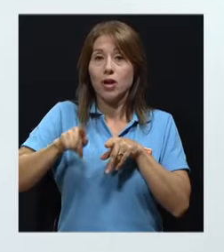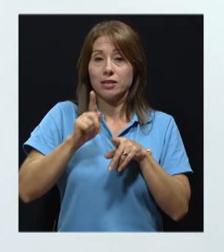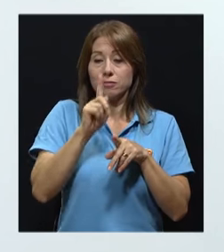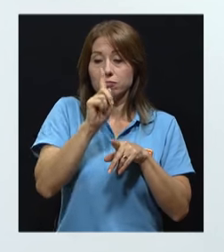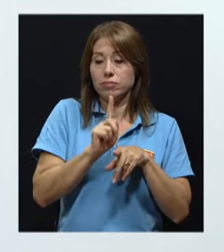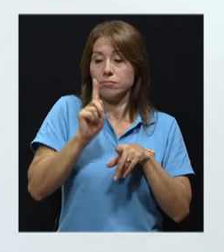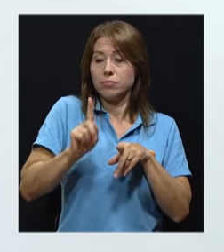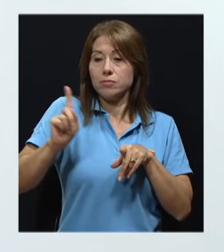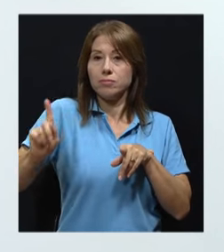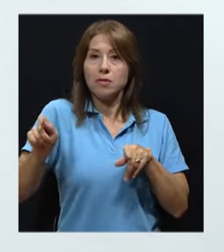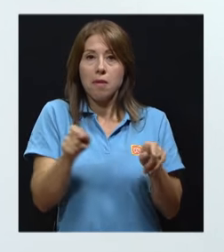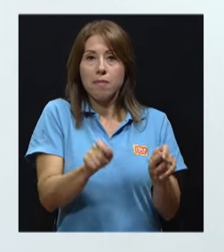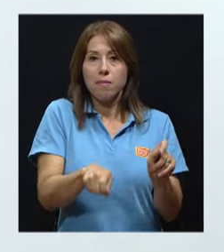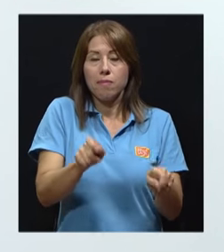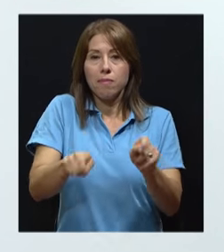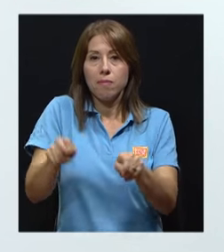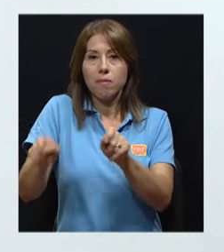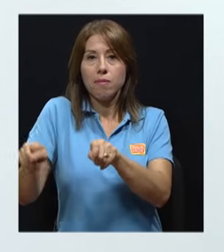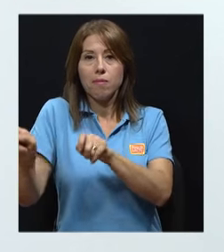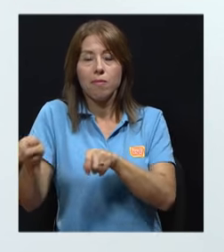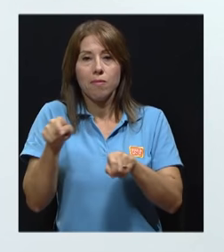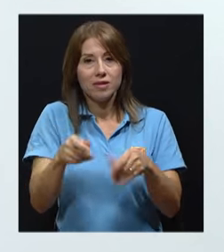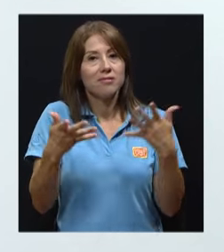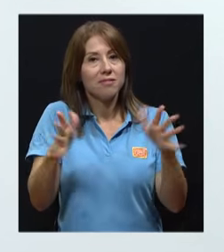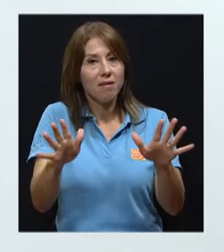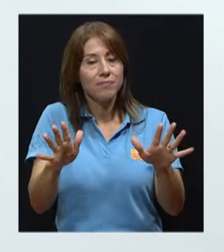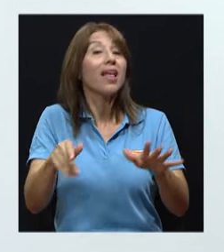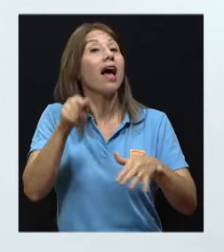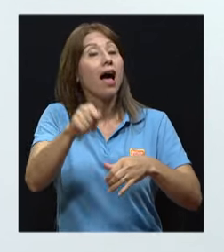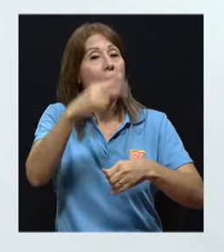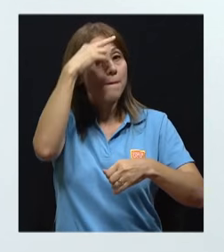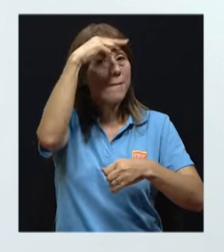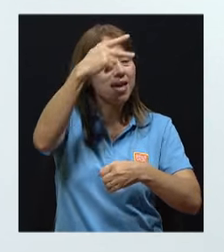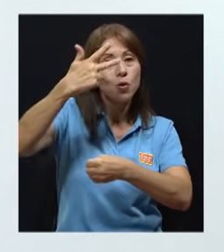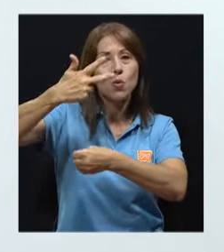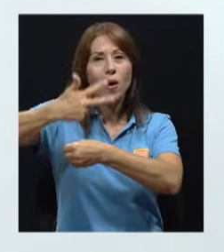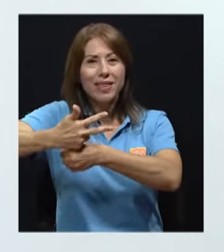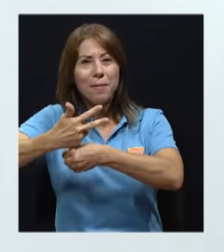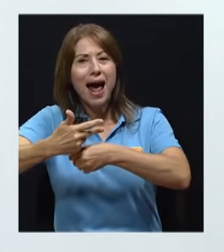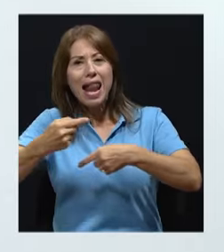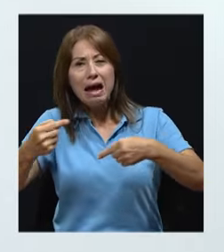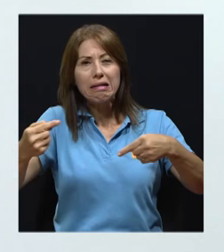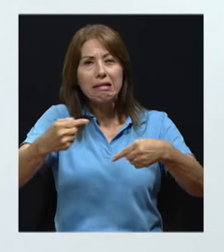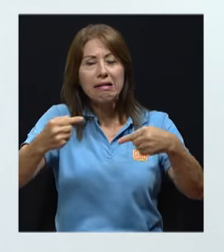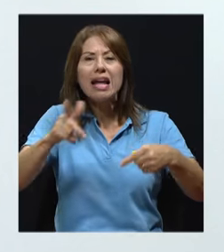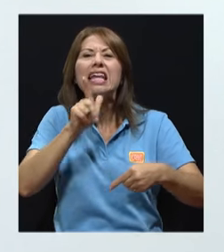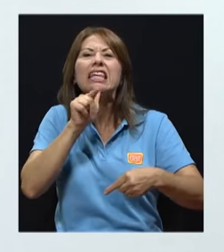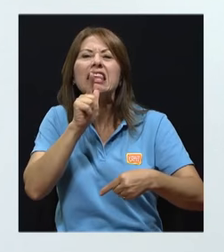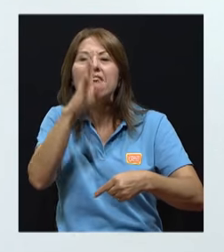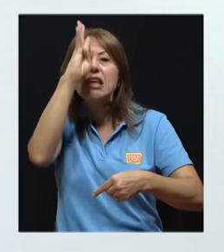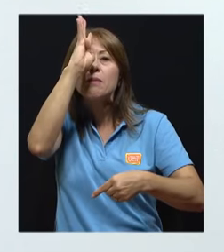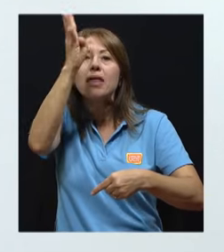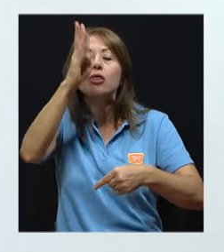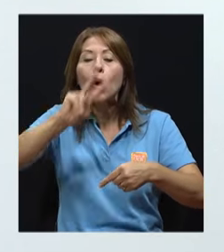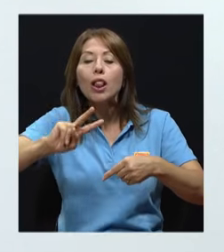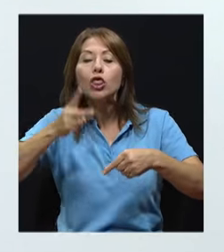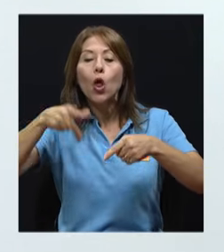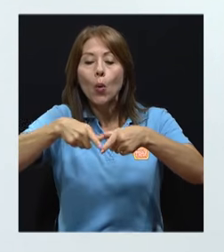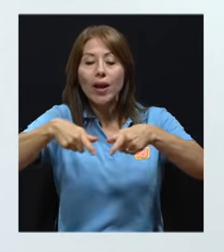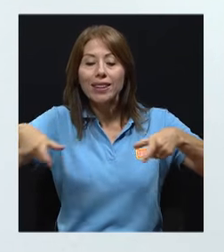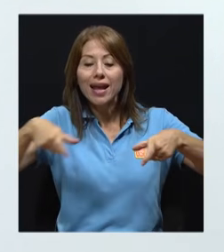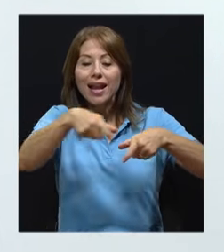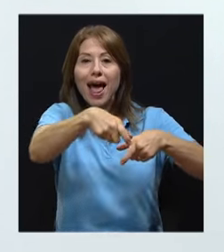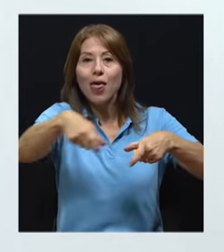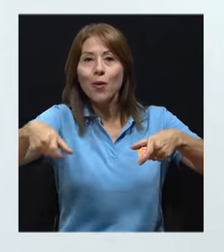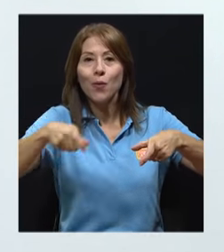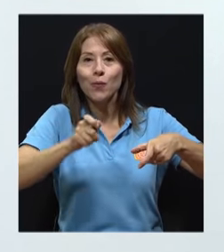ese legado cultural México y Guatemala este tienen sus diferencias de Quién inventó el doble teclado en nam